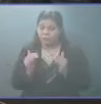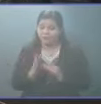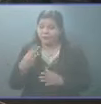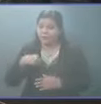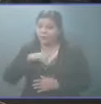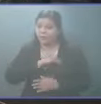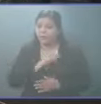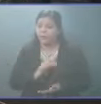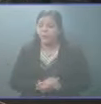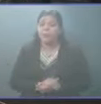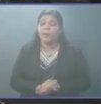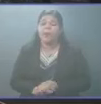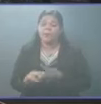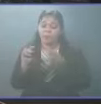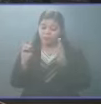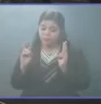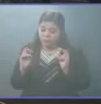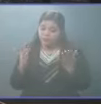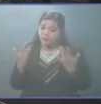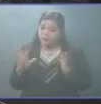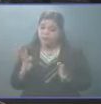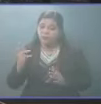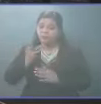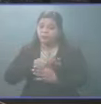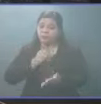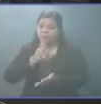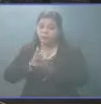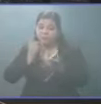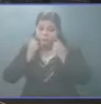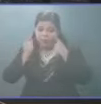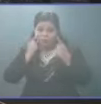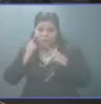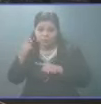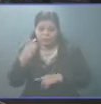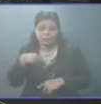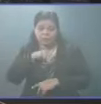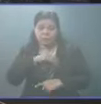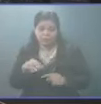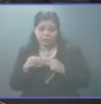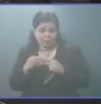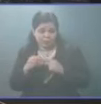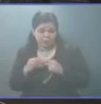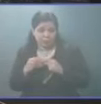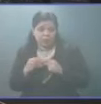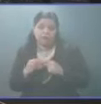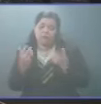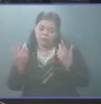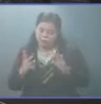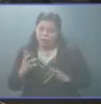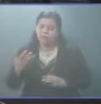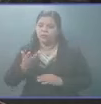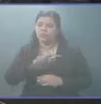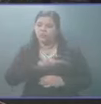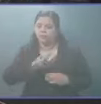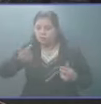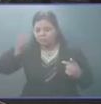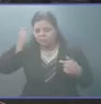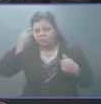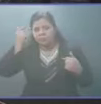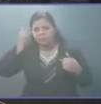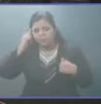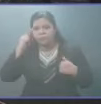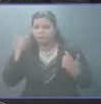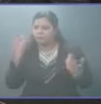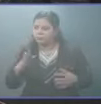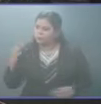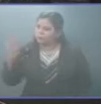doctor, en cuanto a que si se visita a un especialista en esta rama, estar consciente de que también